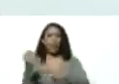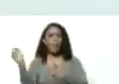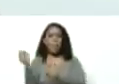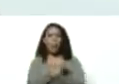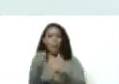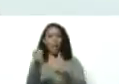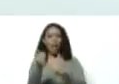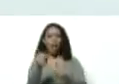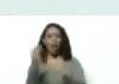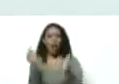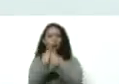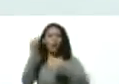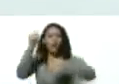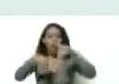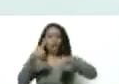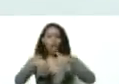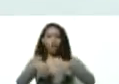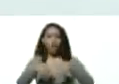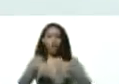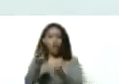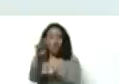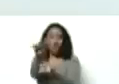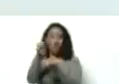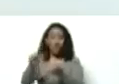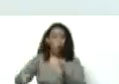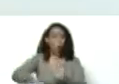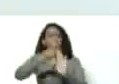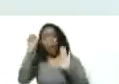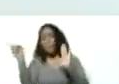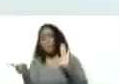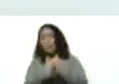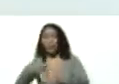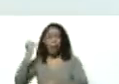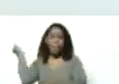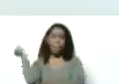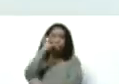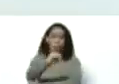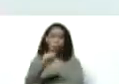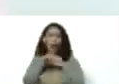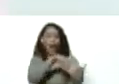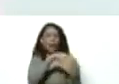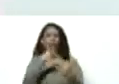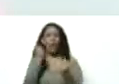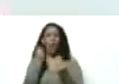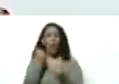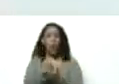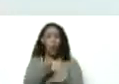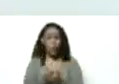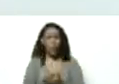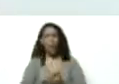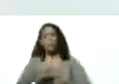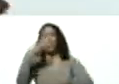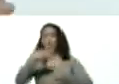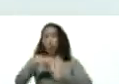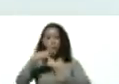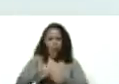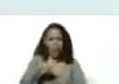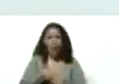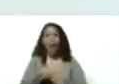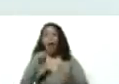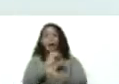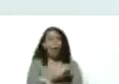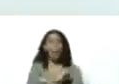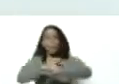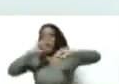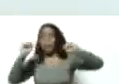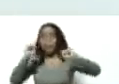Con su voto. Se las cobró todas. La guerra económica, la guerra petrolera, se las cobró todas. Las bombas.